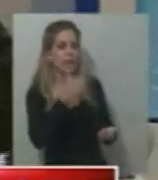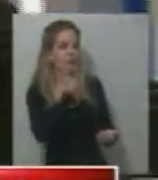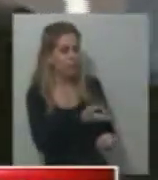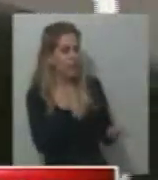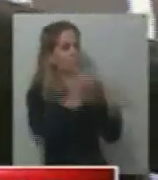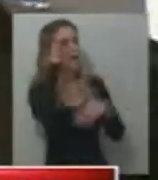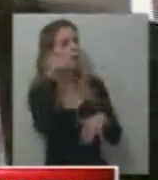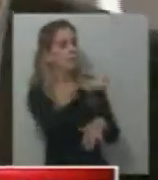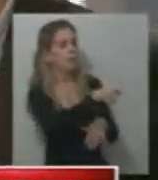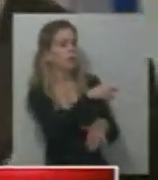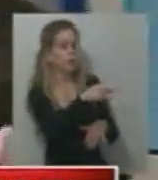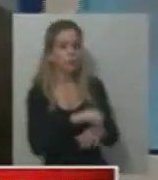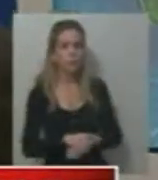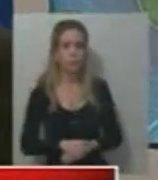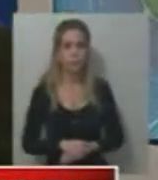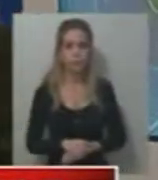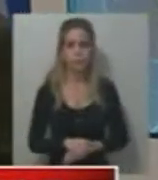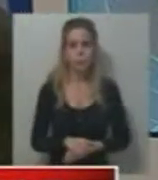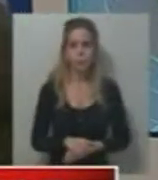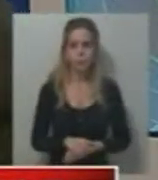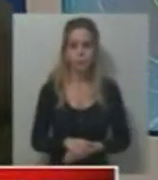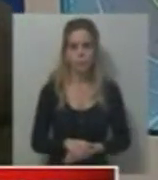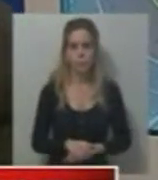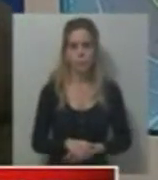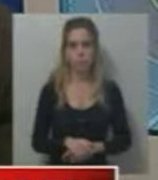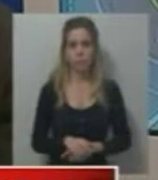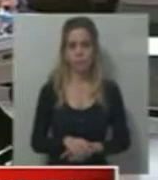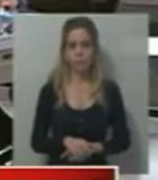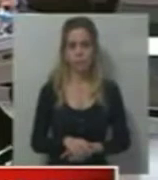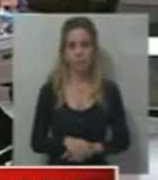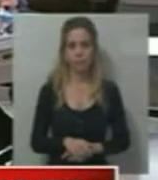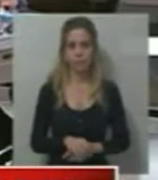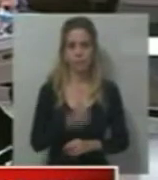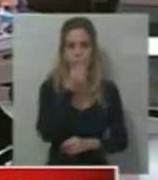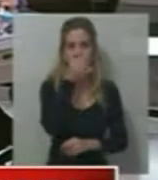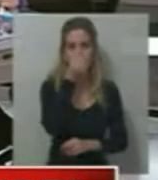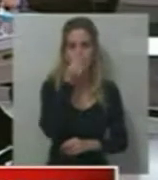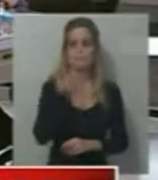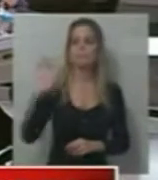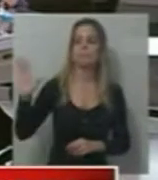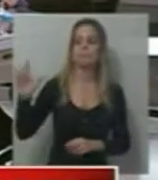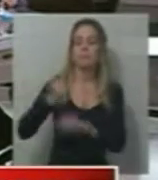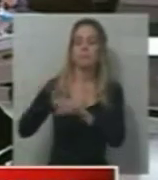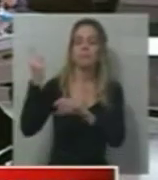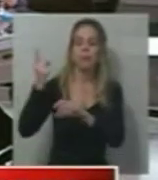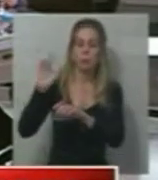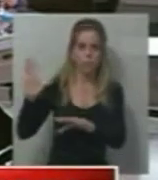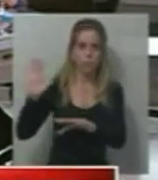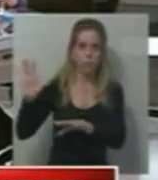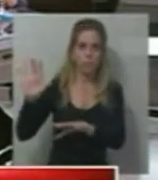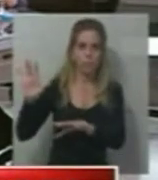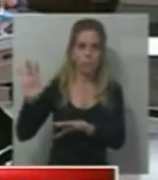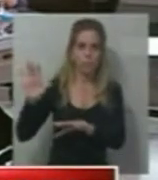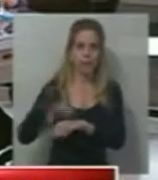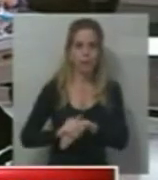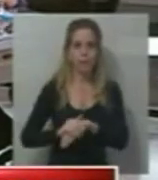vos y que yo. Yo lo que no sé. Fue a Plaza 11 a buscar un oportunismo del momento y resultó abuchado. Y de nuevo lo del